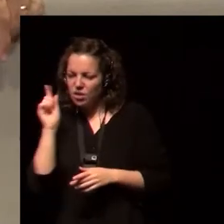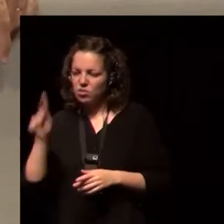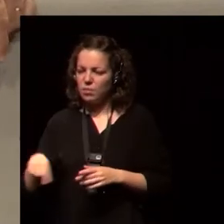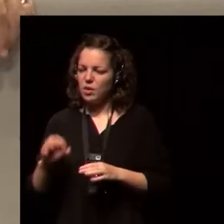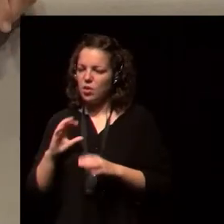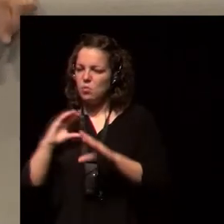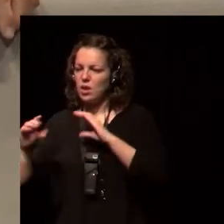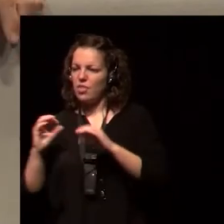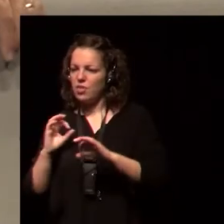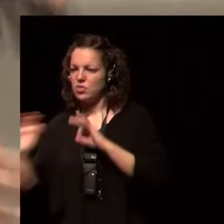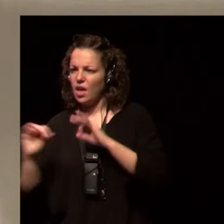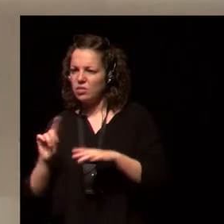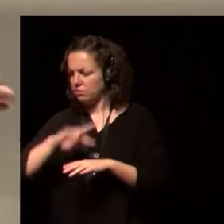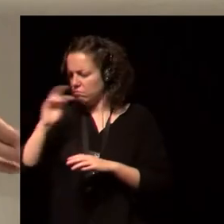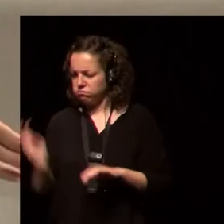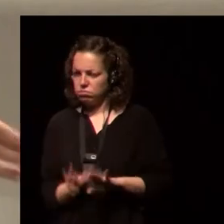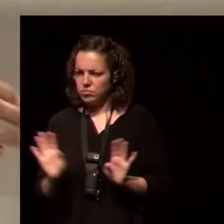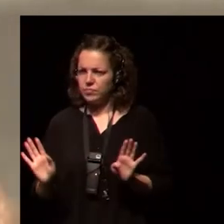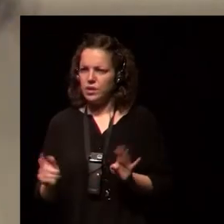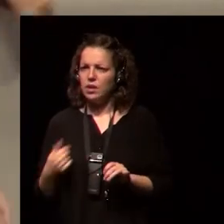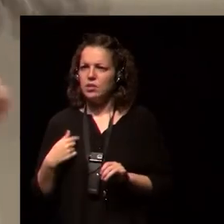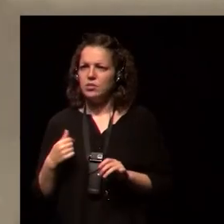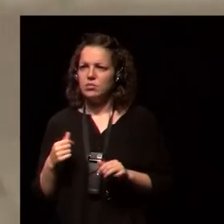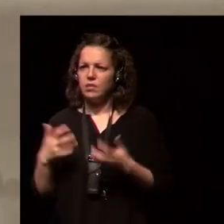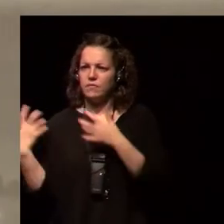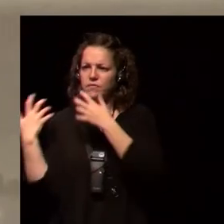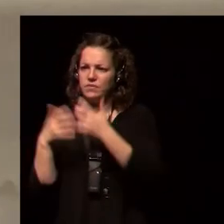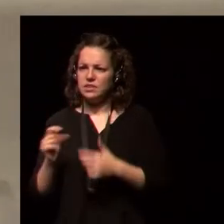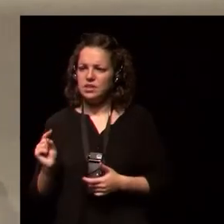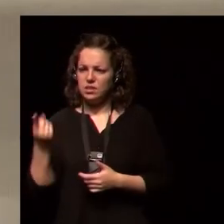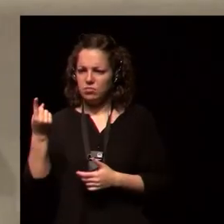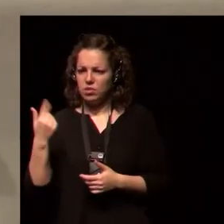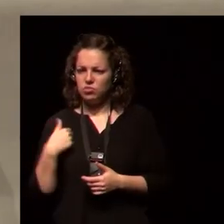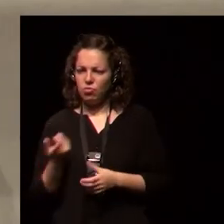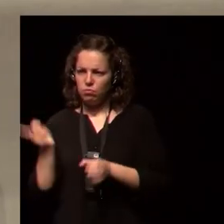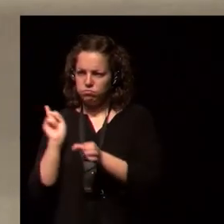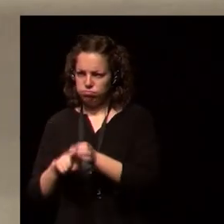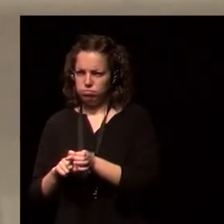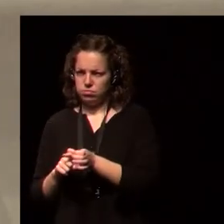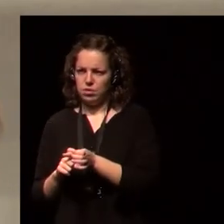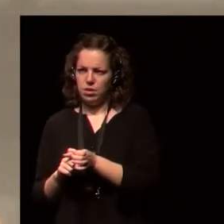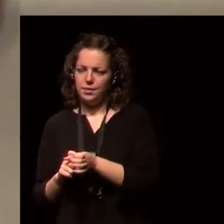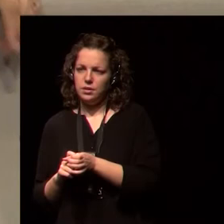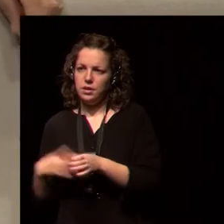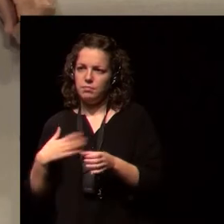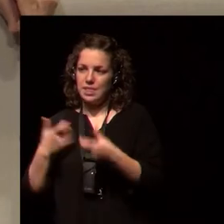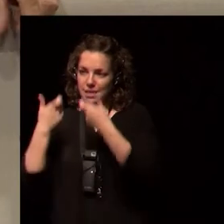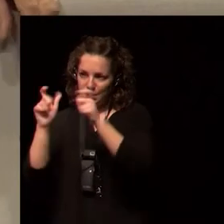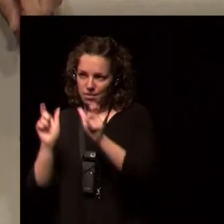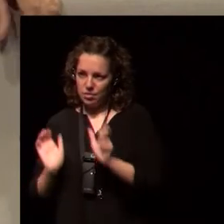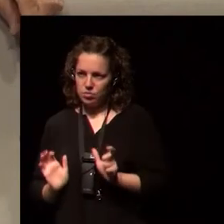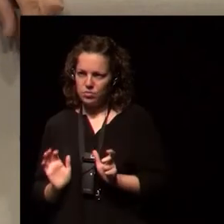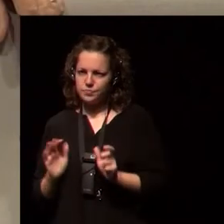de teatro, etc. Y una de las batallas en las que yo me veo envuelto en mi